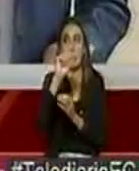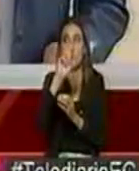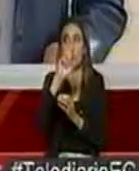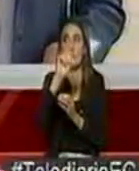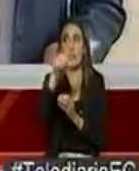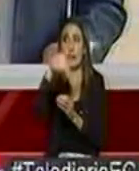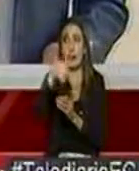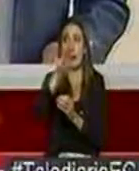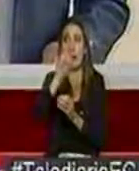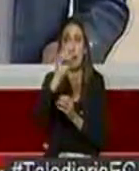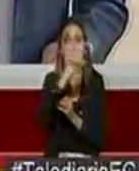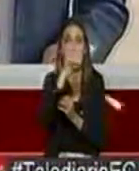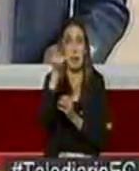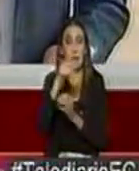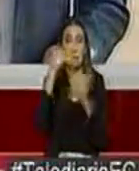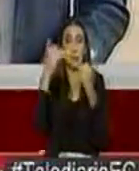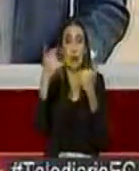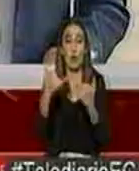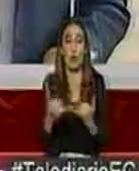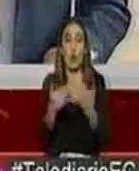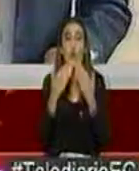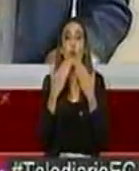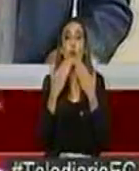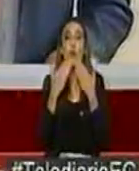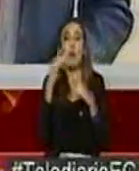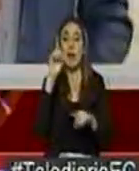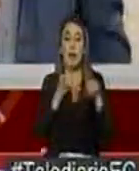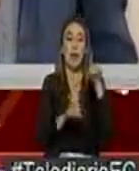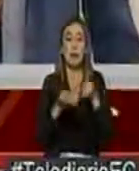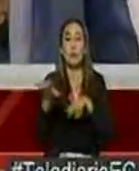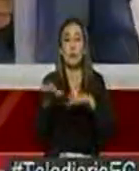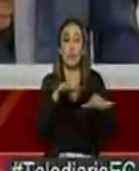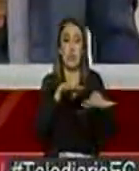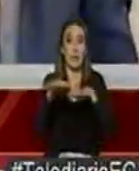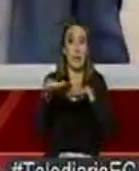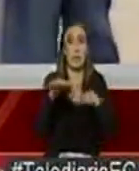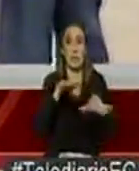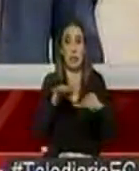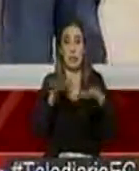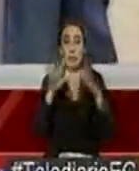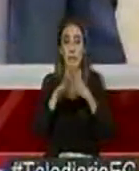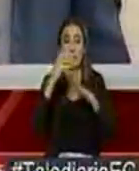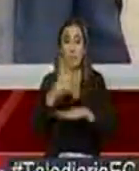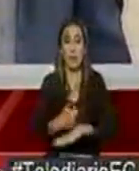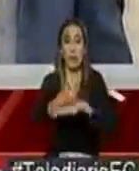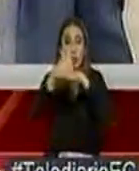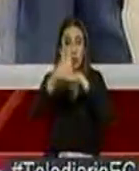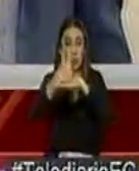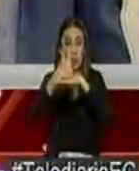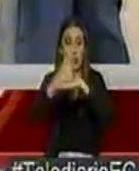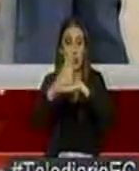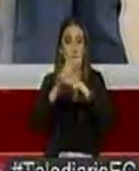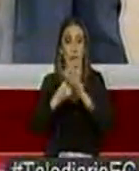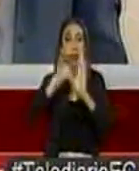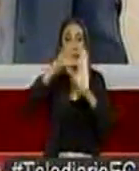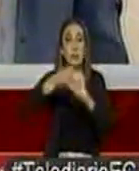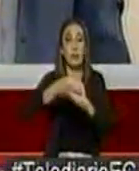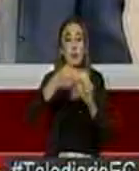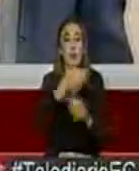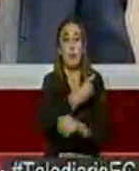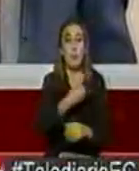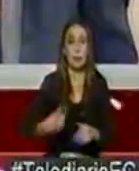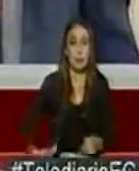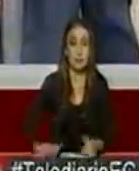Fabricio Ceballos. Y es que el día de hoy se han desarrollado varias actividades en el marco del gabinete ampliado, donde participa el presidente